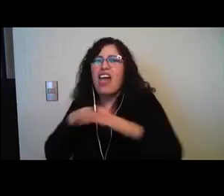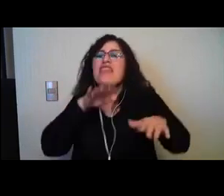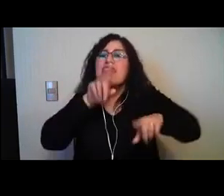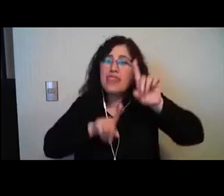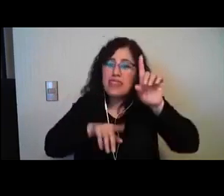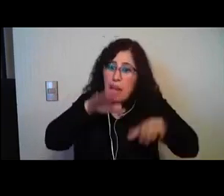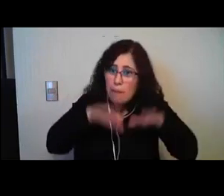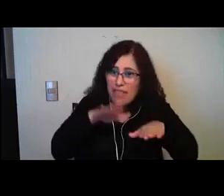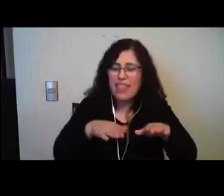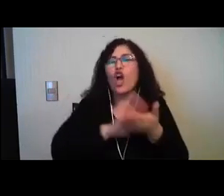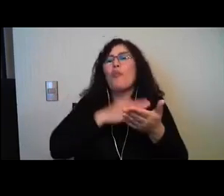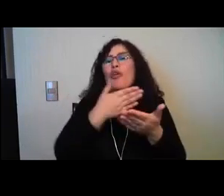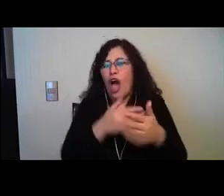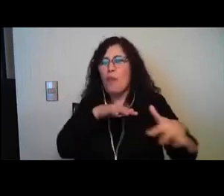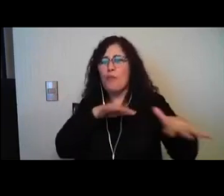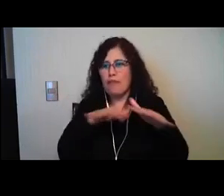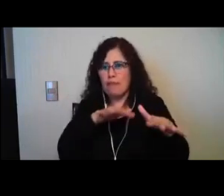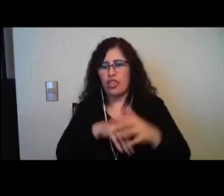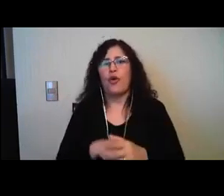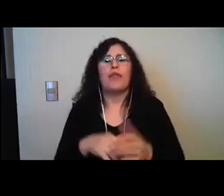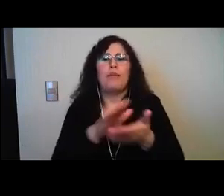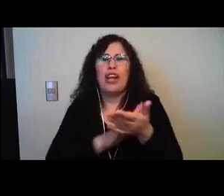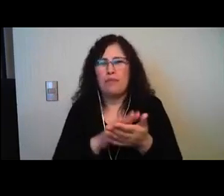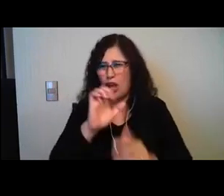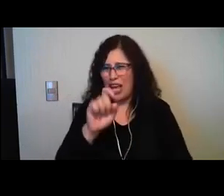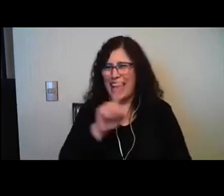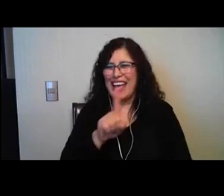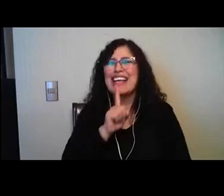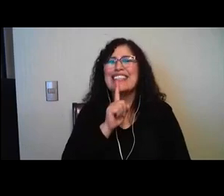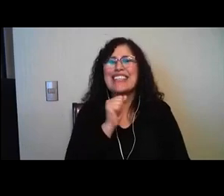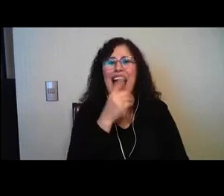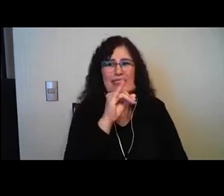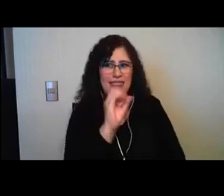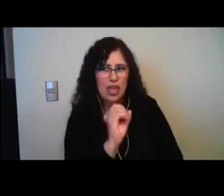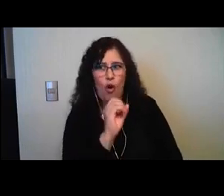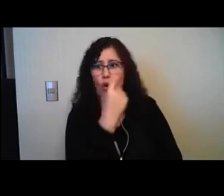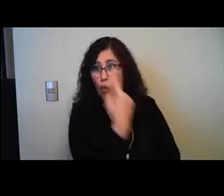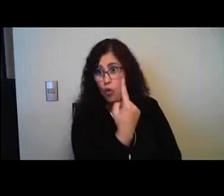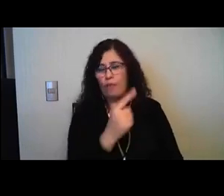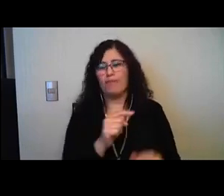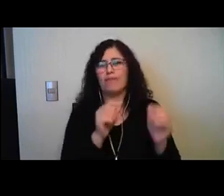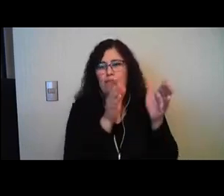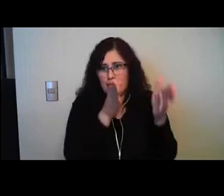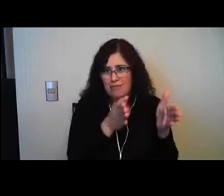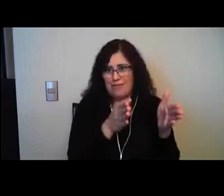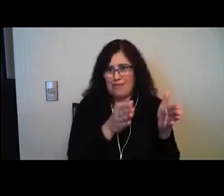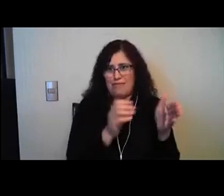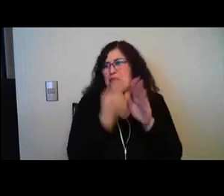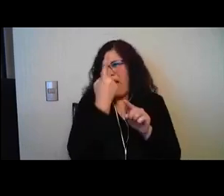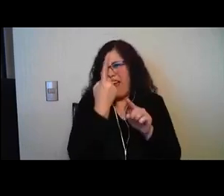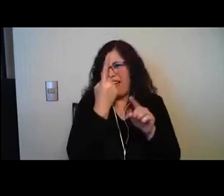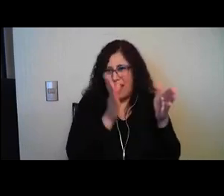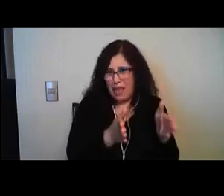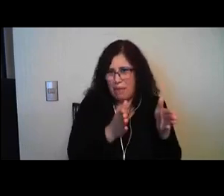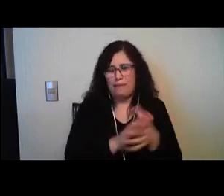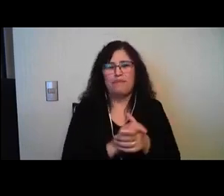la enfermedad de Parkinson estadio 1 cuando todavía no hay síntomas evidentes de la enfermedad, ¿ya? En